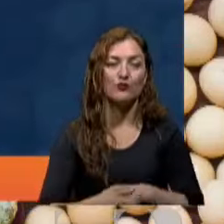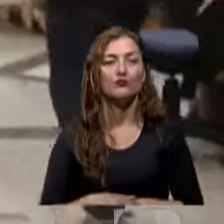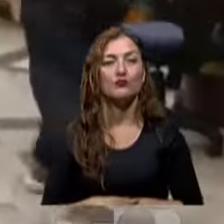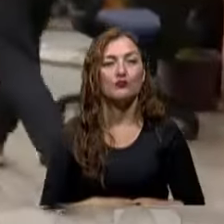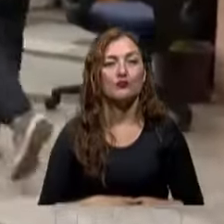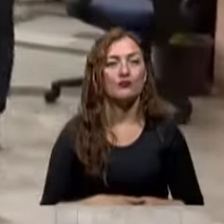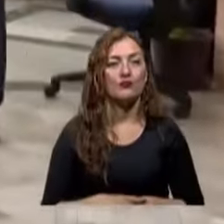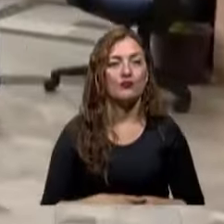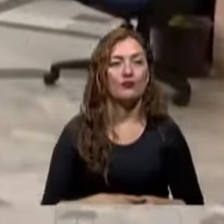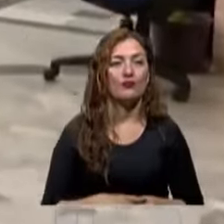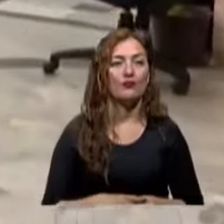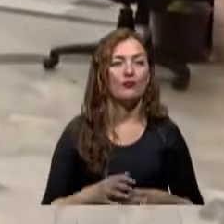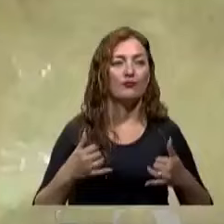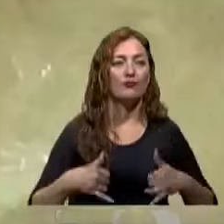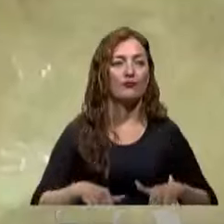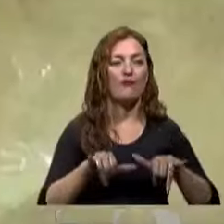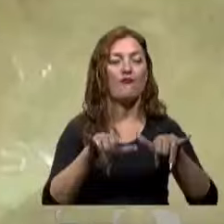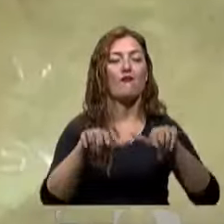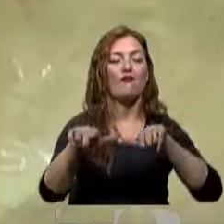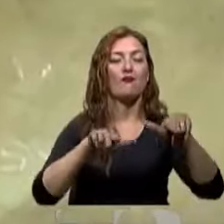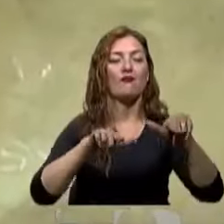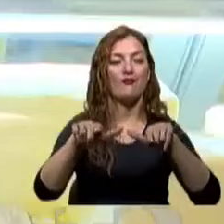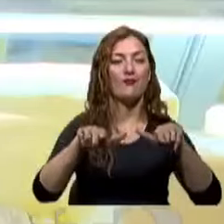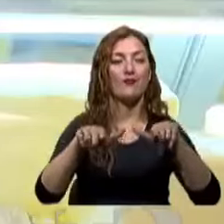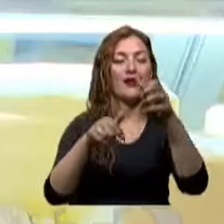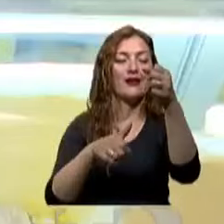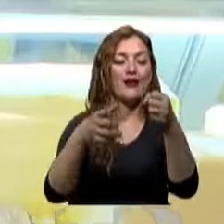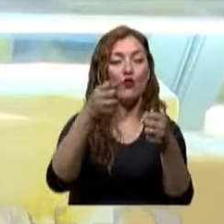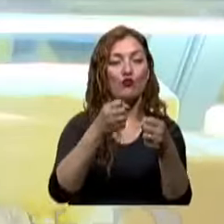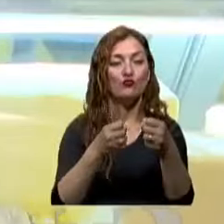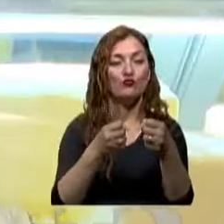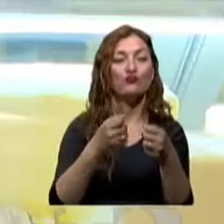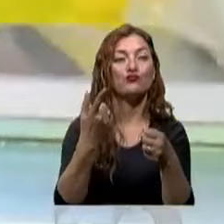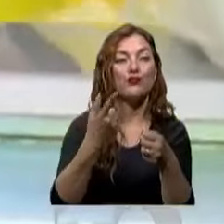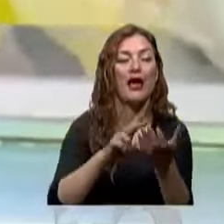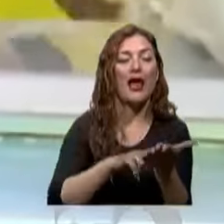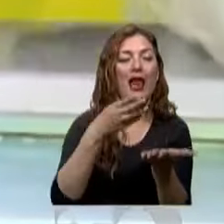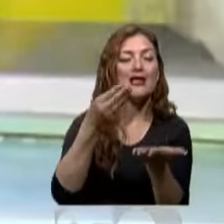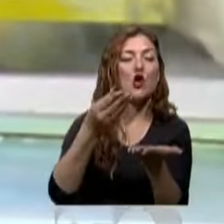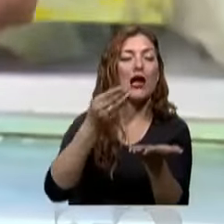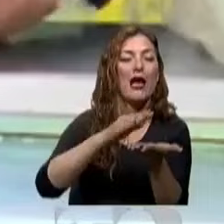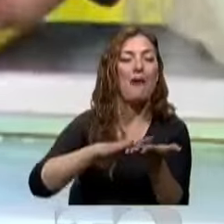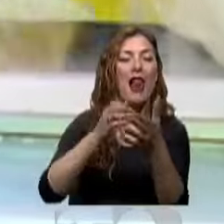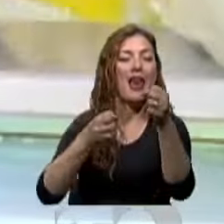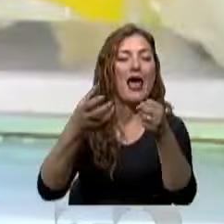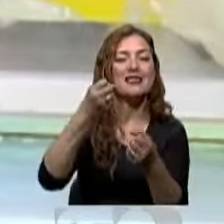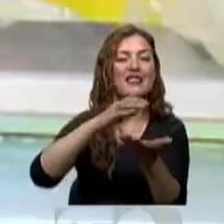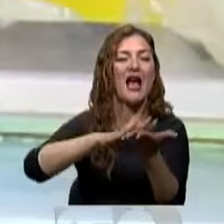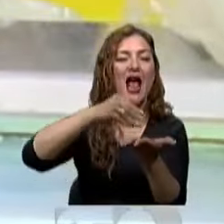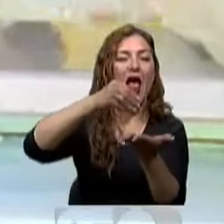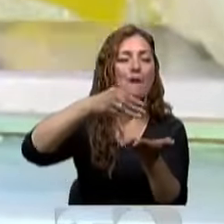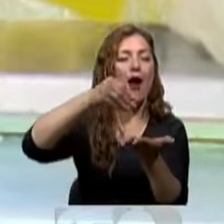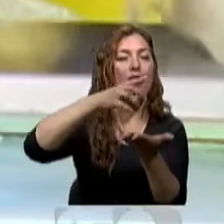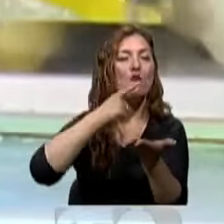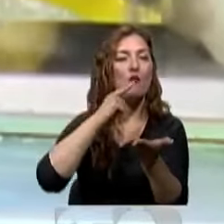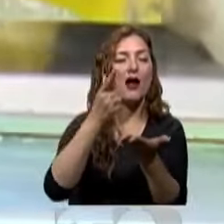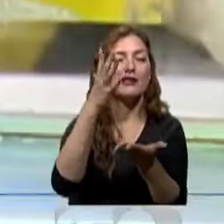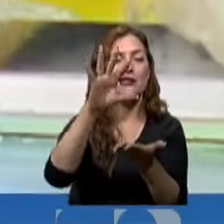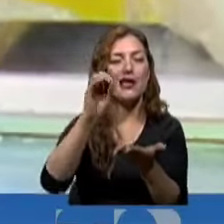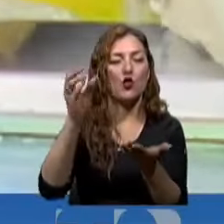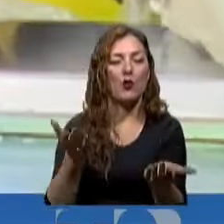$340 continuamos el recorrido en el sector de los lácteos necesitamos crema de leche 500 g de queso una libra de